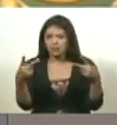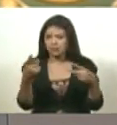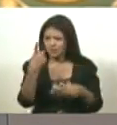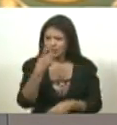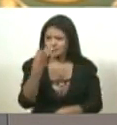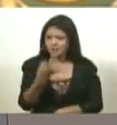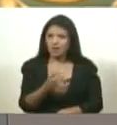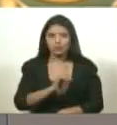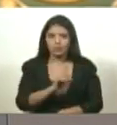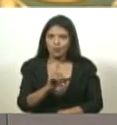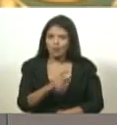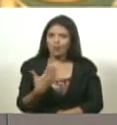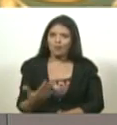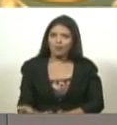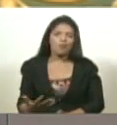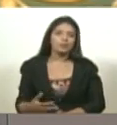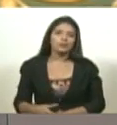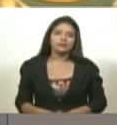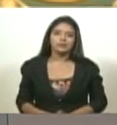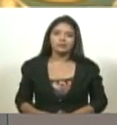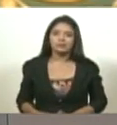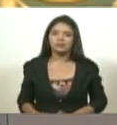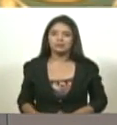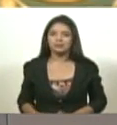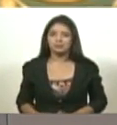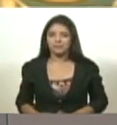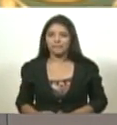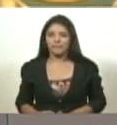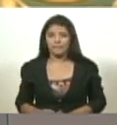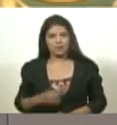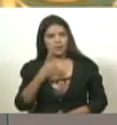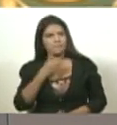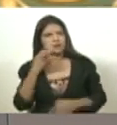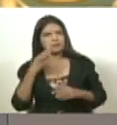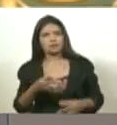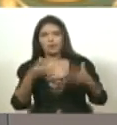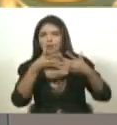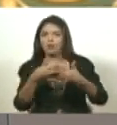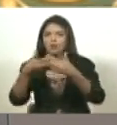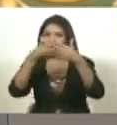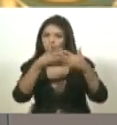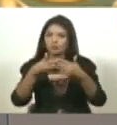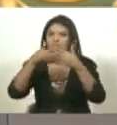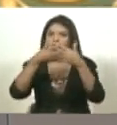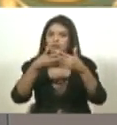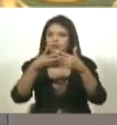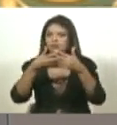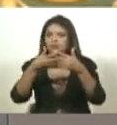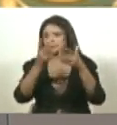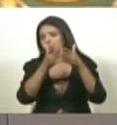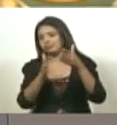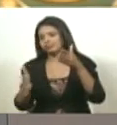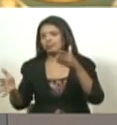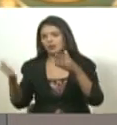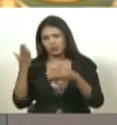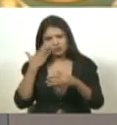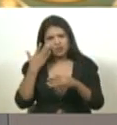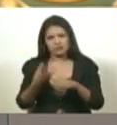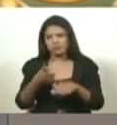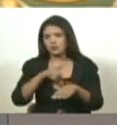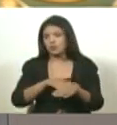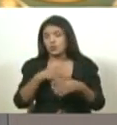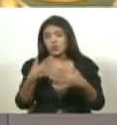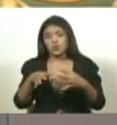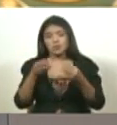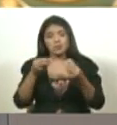la falta de seriedad de los medios norteamericanos. Si eso es lo más serio que hay en Estados Unidos, de ahí para abajo, usted saque la cuenta, de ahí para abajo